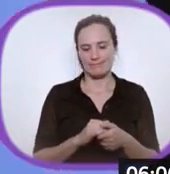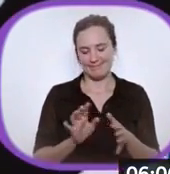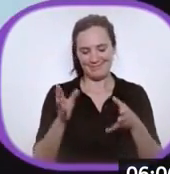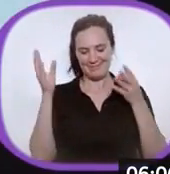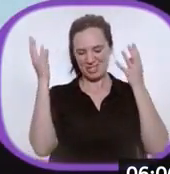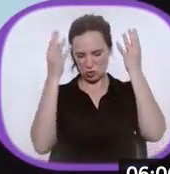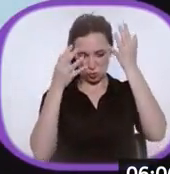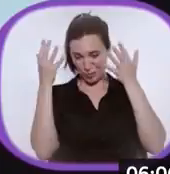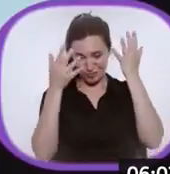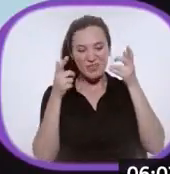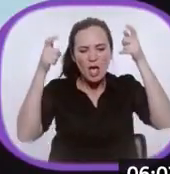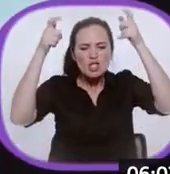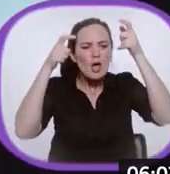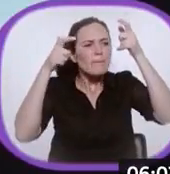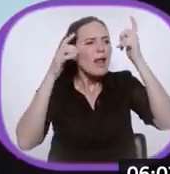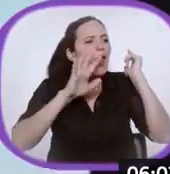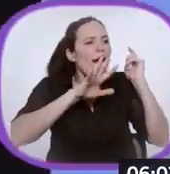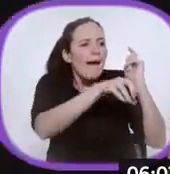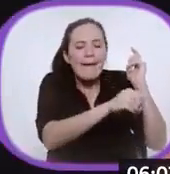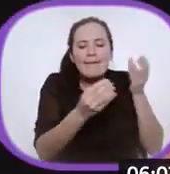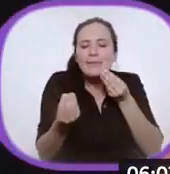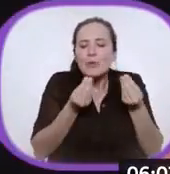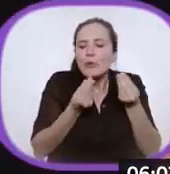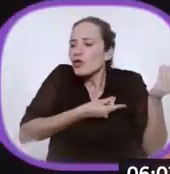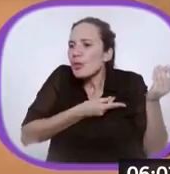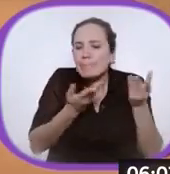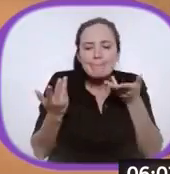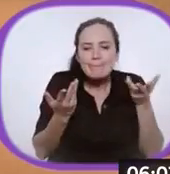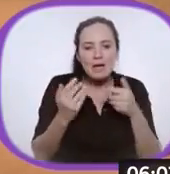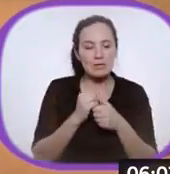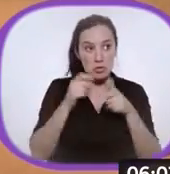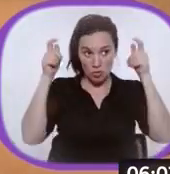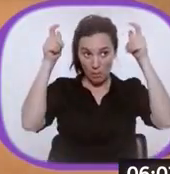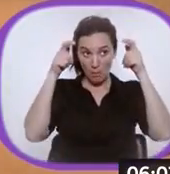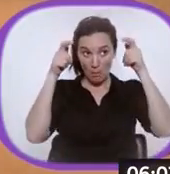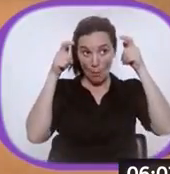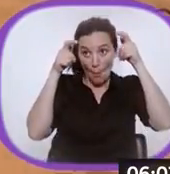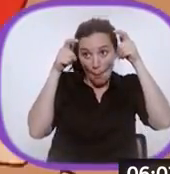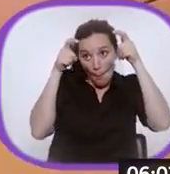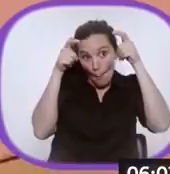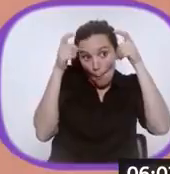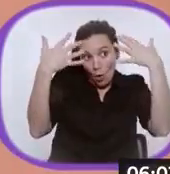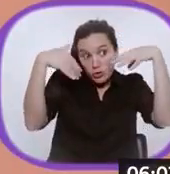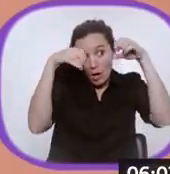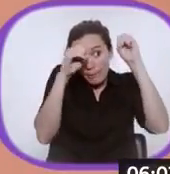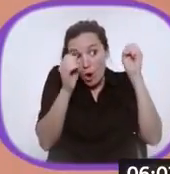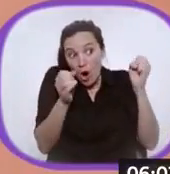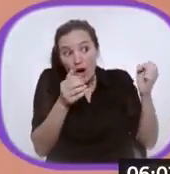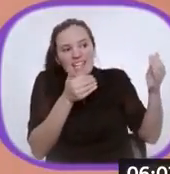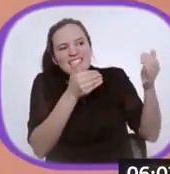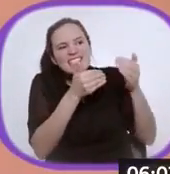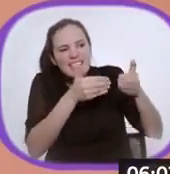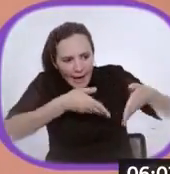No te preocupes. Solo queremos saber de dónde sacaste ese sombrero. Bien. ¿El sombrero? Lo hallamos junto al